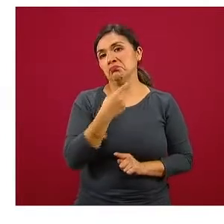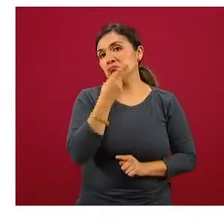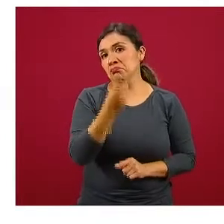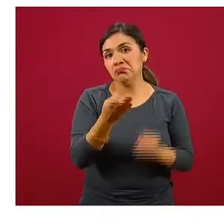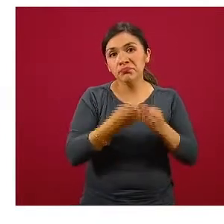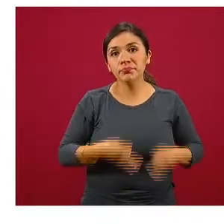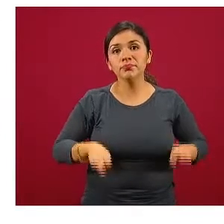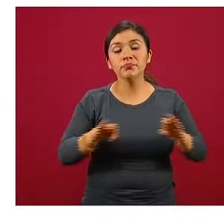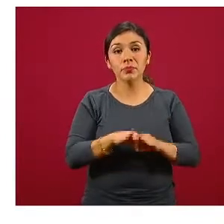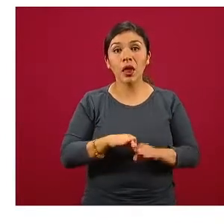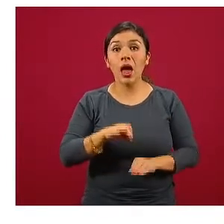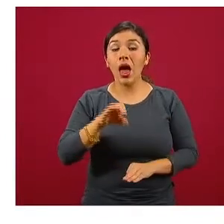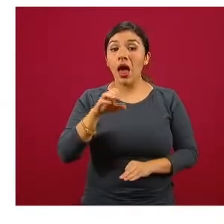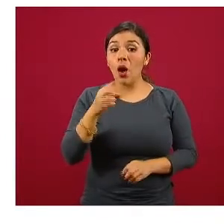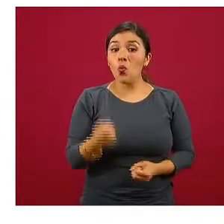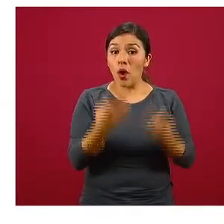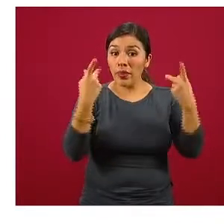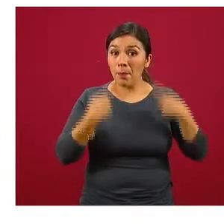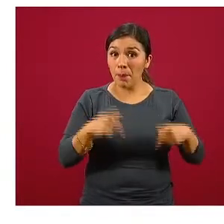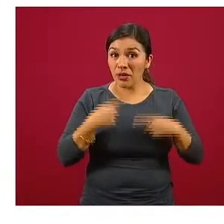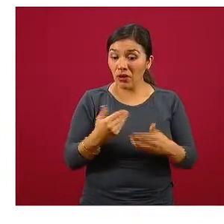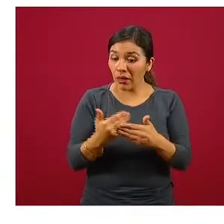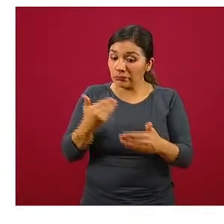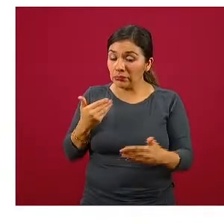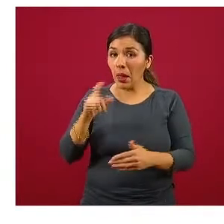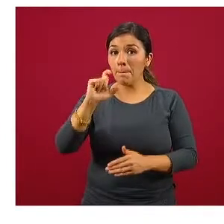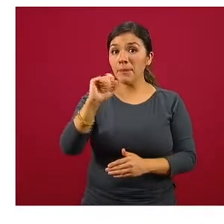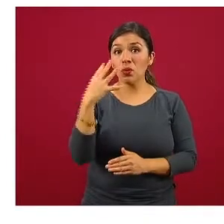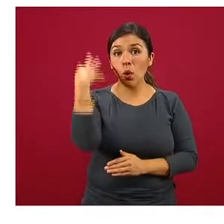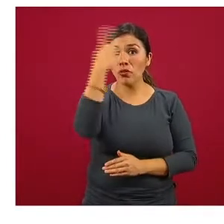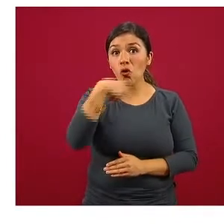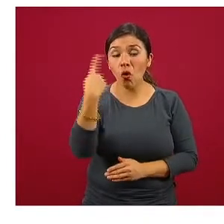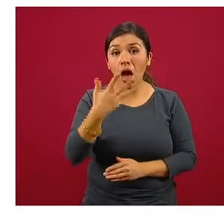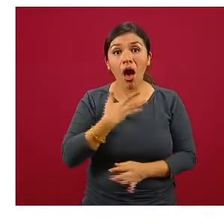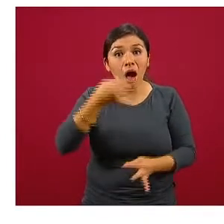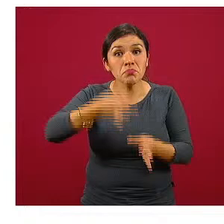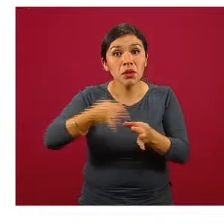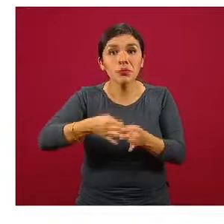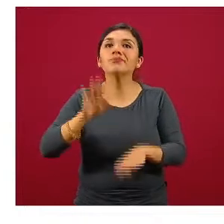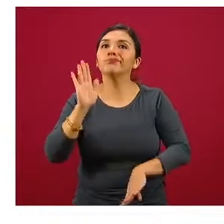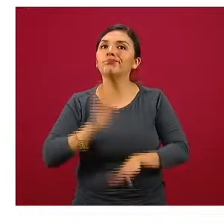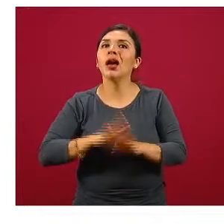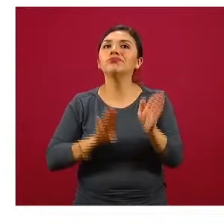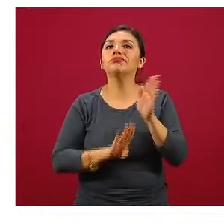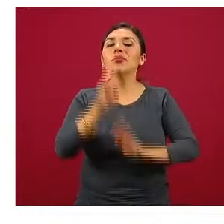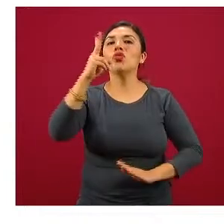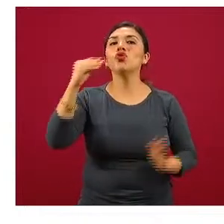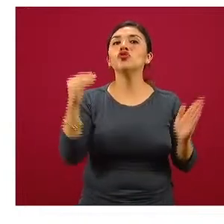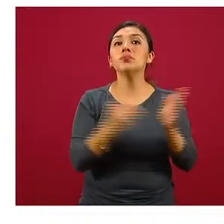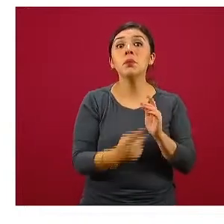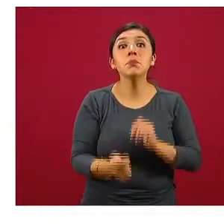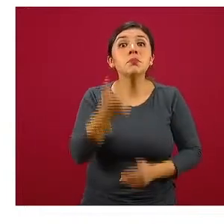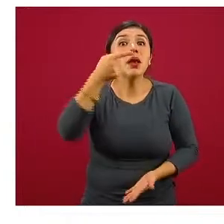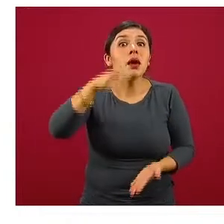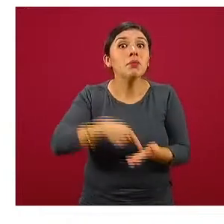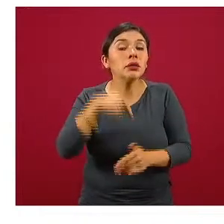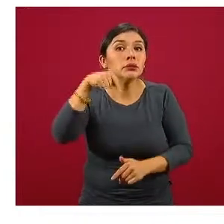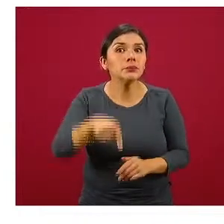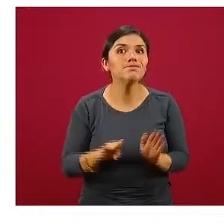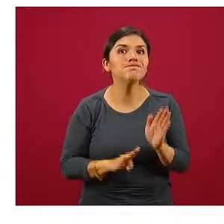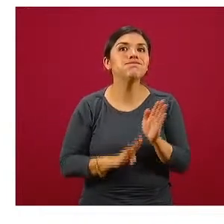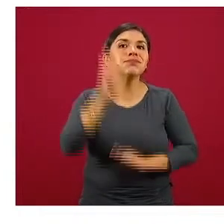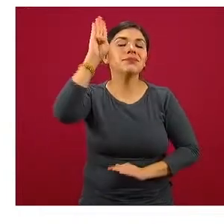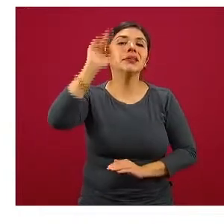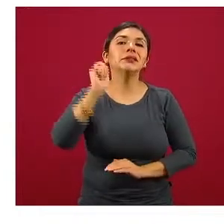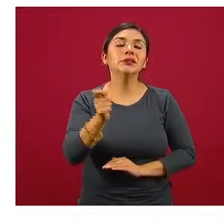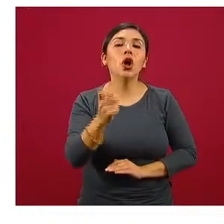resaltar que los casos confirmados en los últimos 24 horas, ahora sí superamos la barrera de los 2.000, es la primera vez que lo hacemos, y lo hacemos de